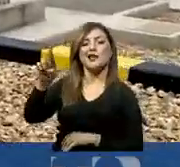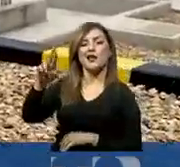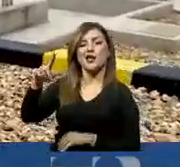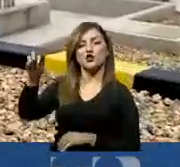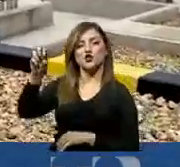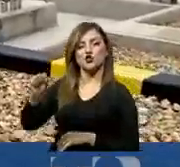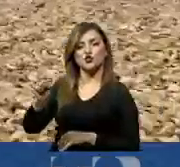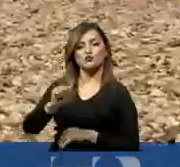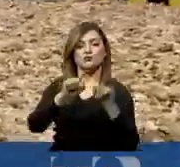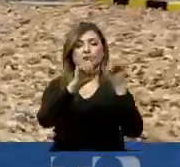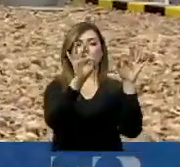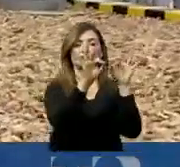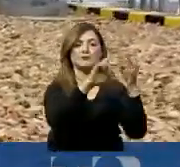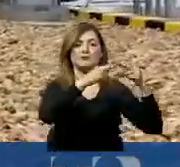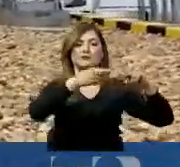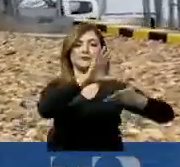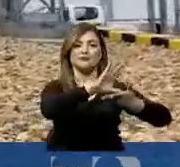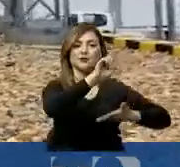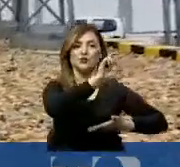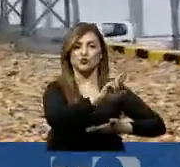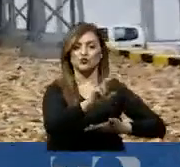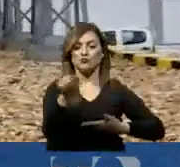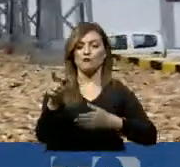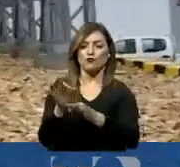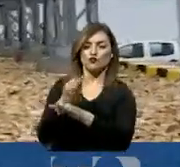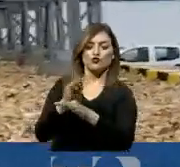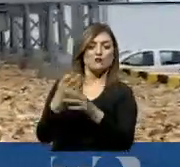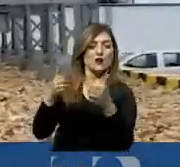este miércoles la empresa eléctrica regional Centro Sur. Cuenta con